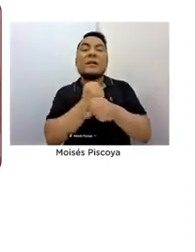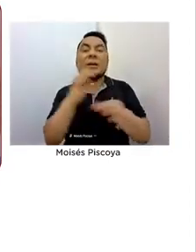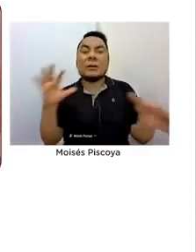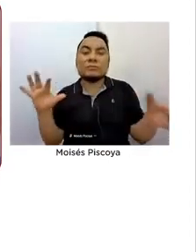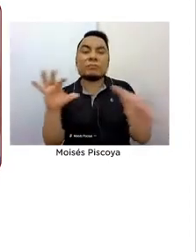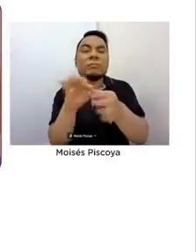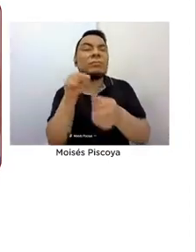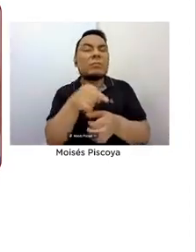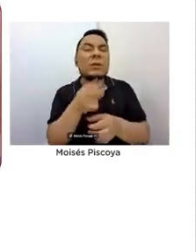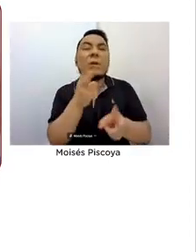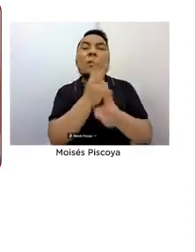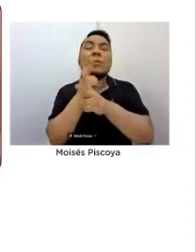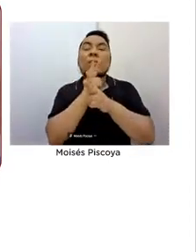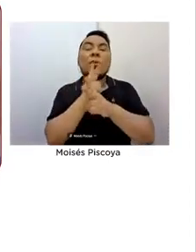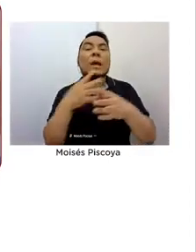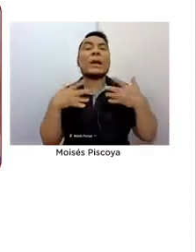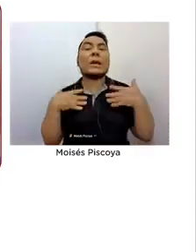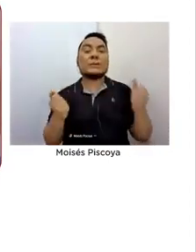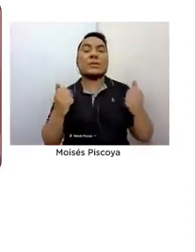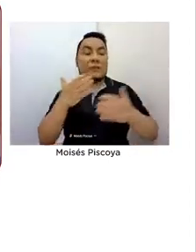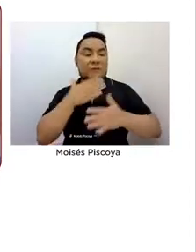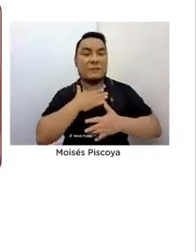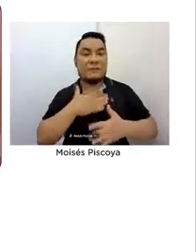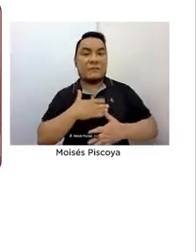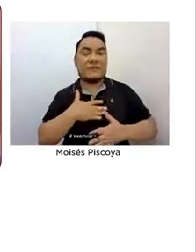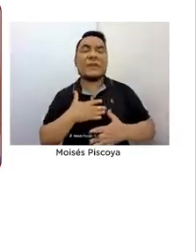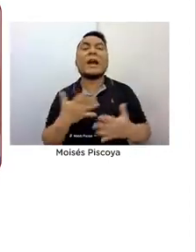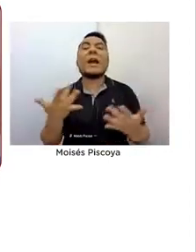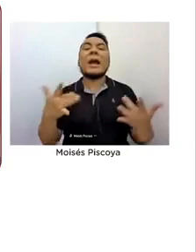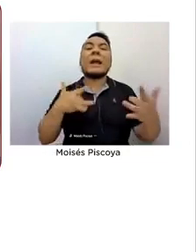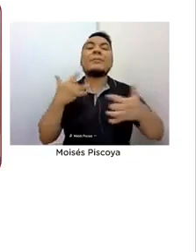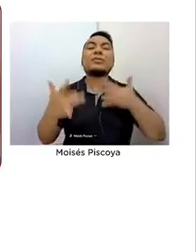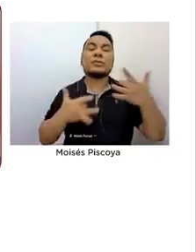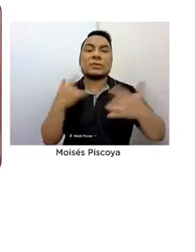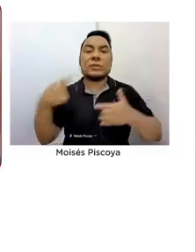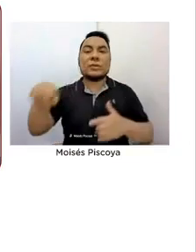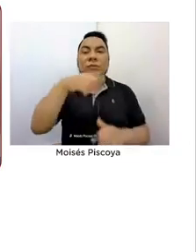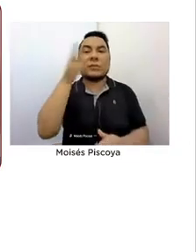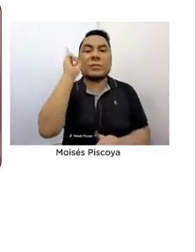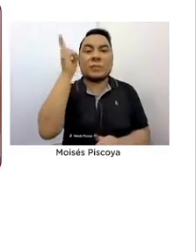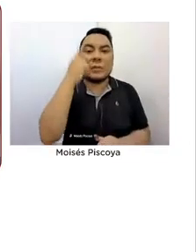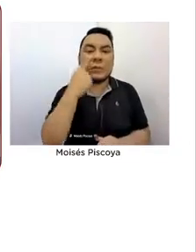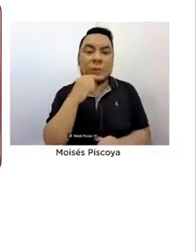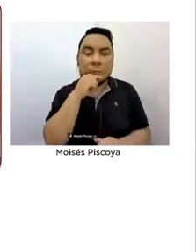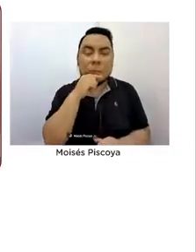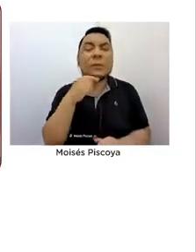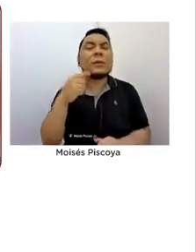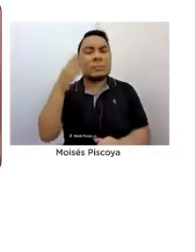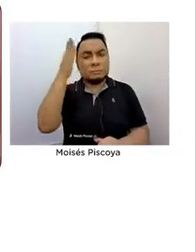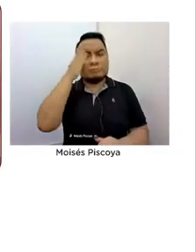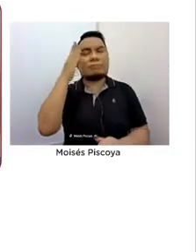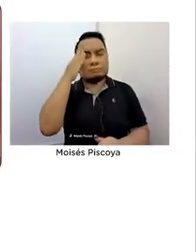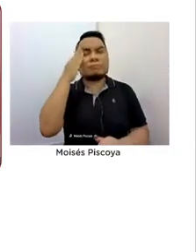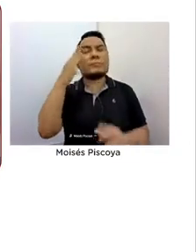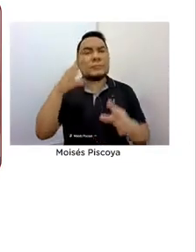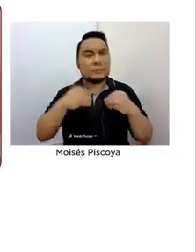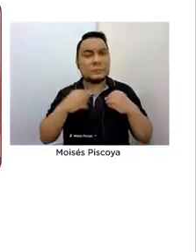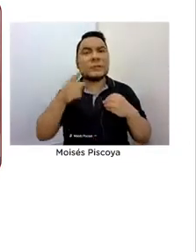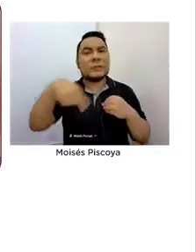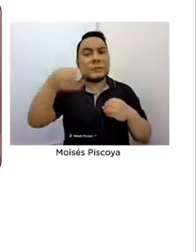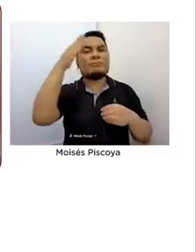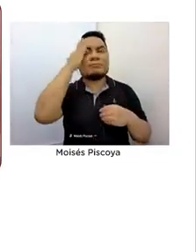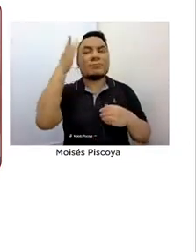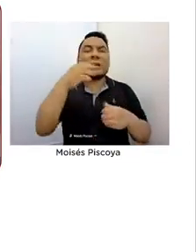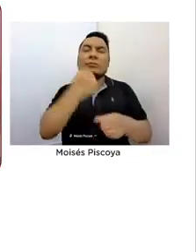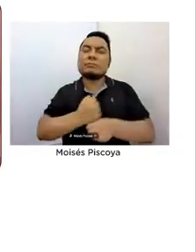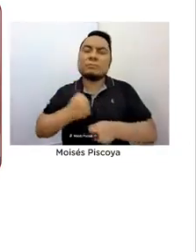salud física y emocional de nuestros maestros y maestras. Reconocemos en ustedes todo el esfuerzo del año